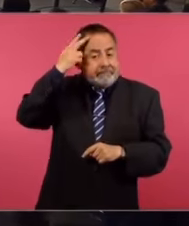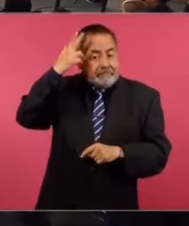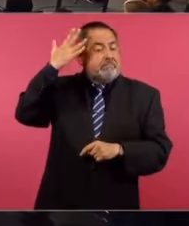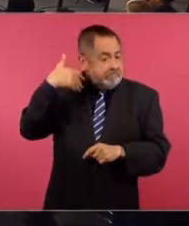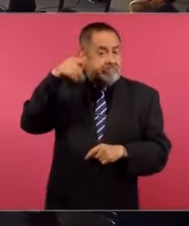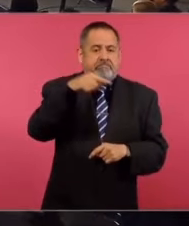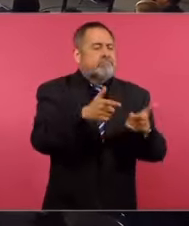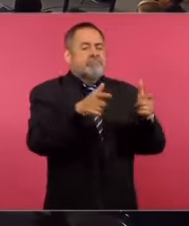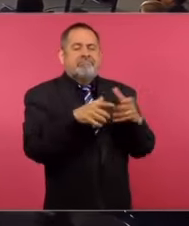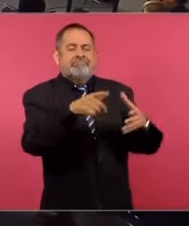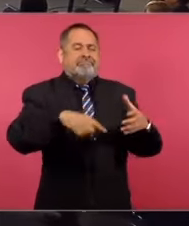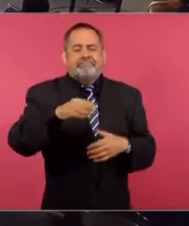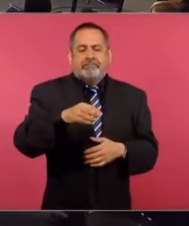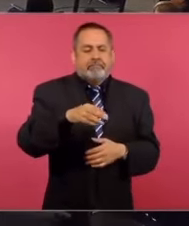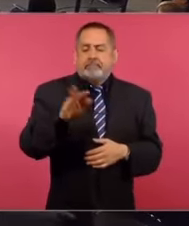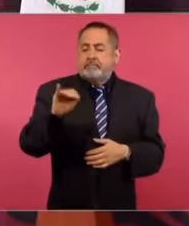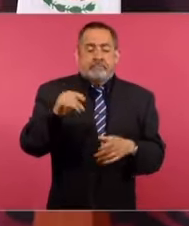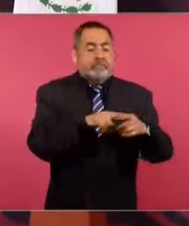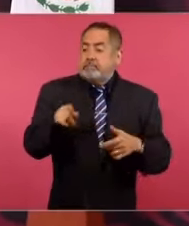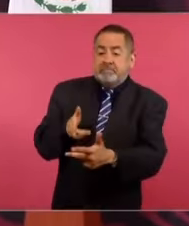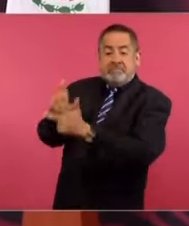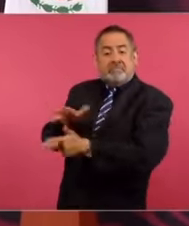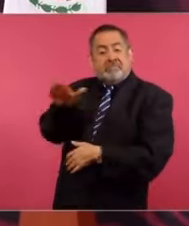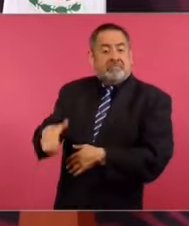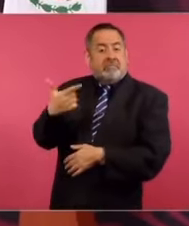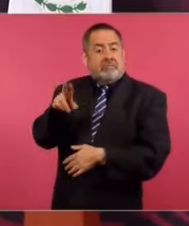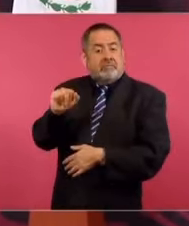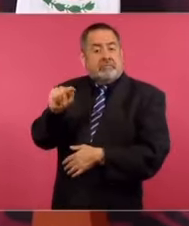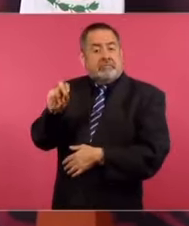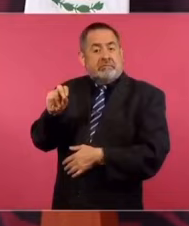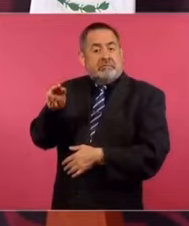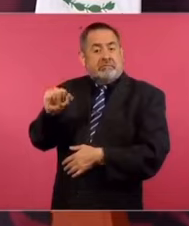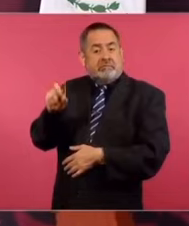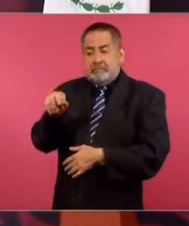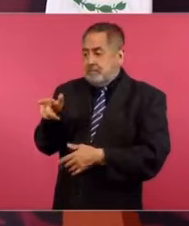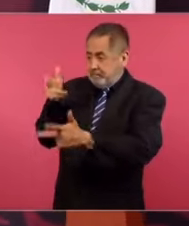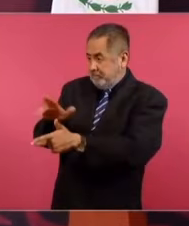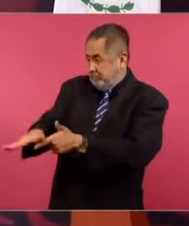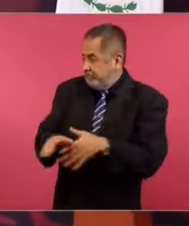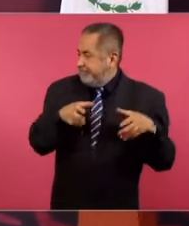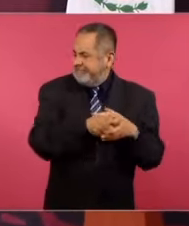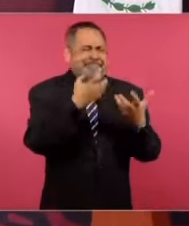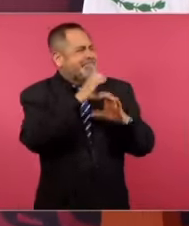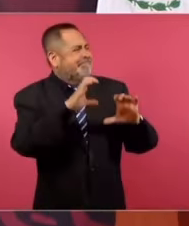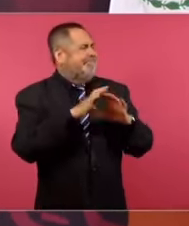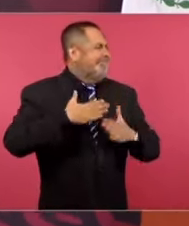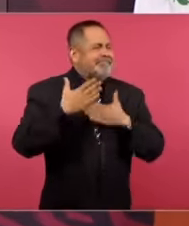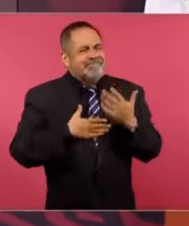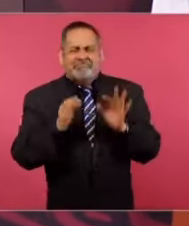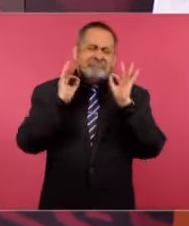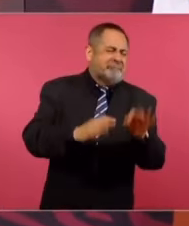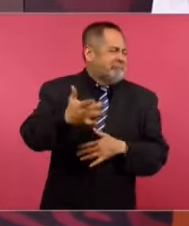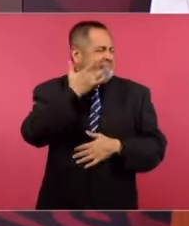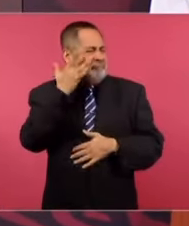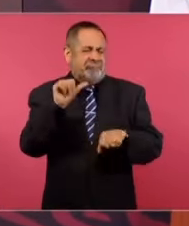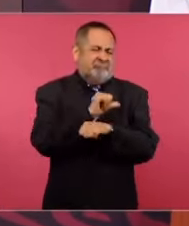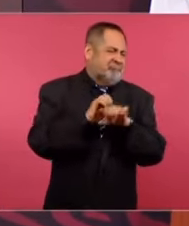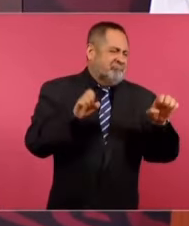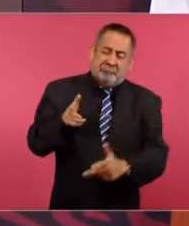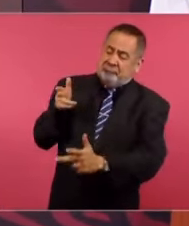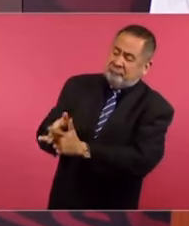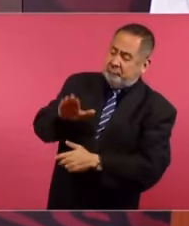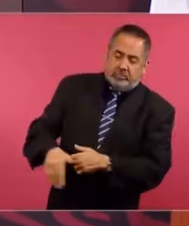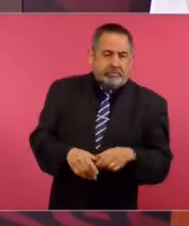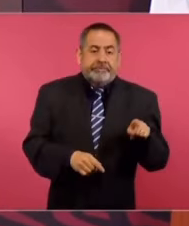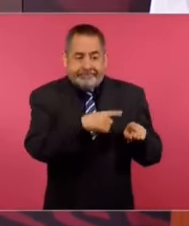que celebraban, por ejemplo, el asesinato de Gustavo Madero. Hicieron como una especie de carnaval en sus carros.